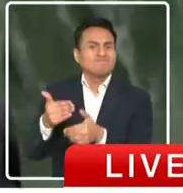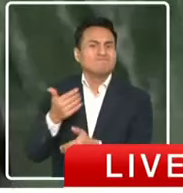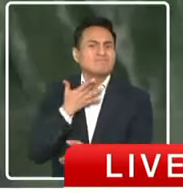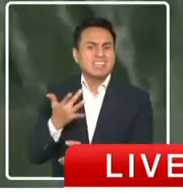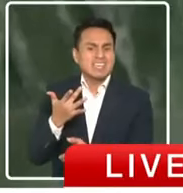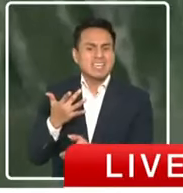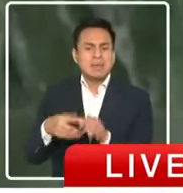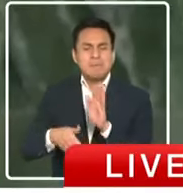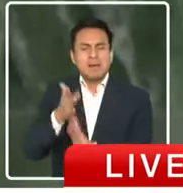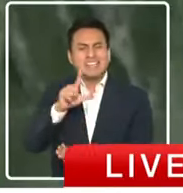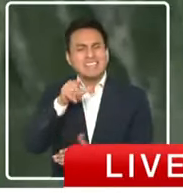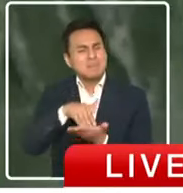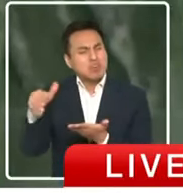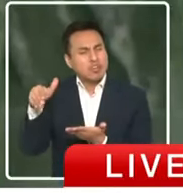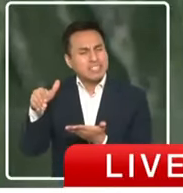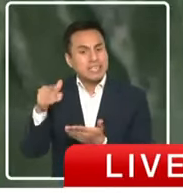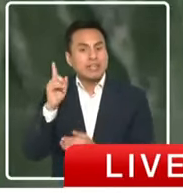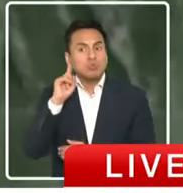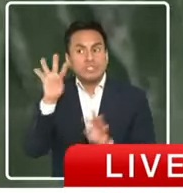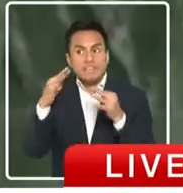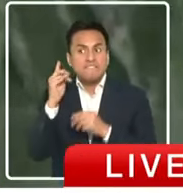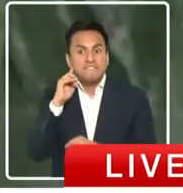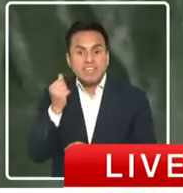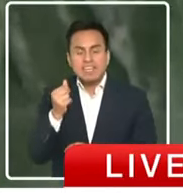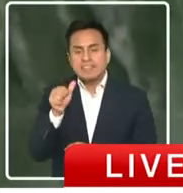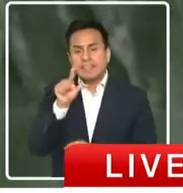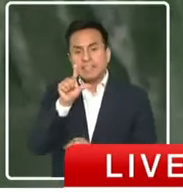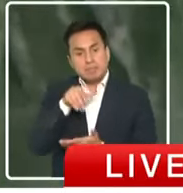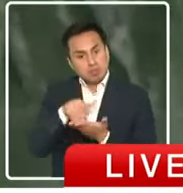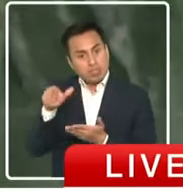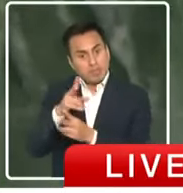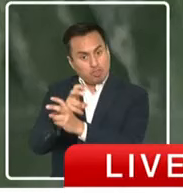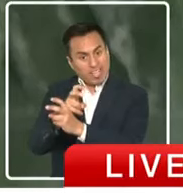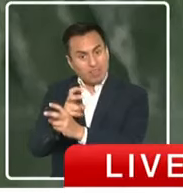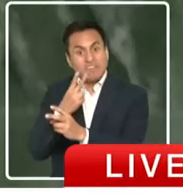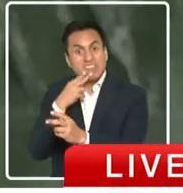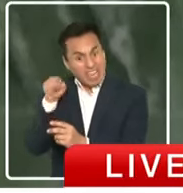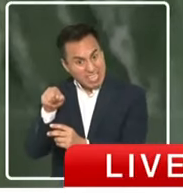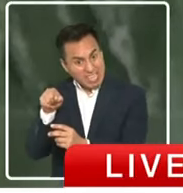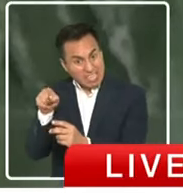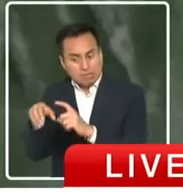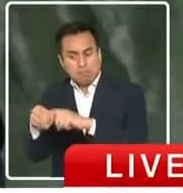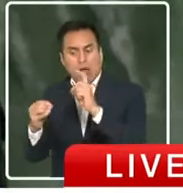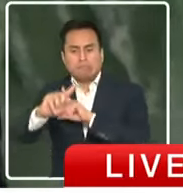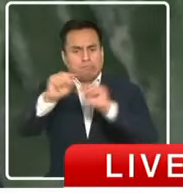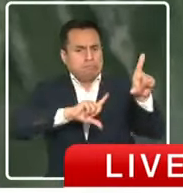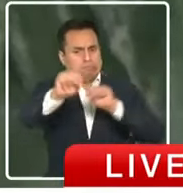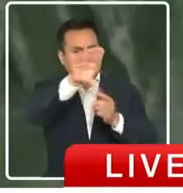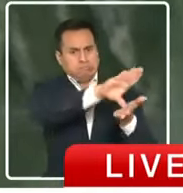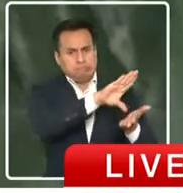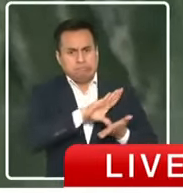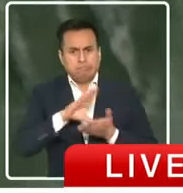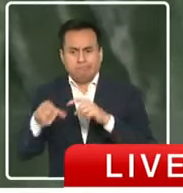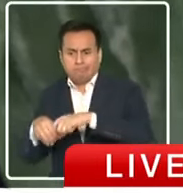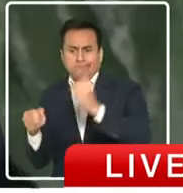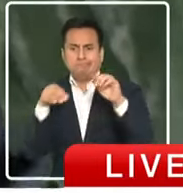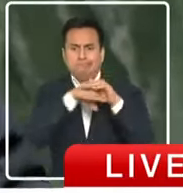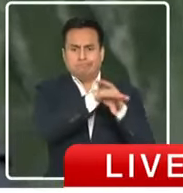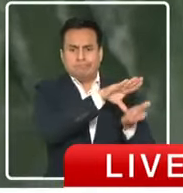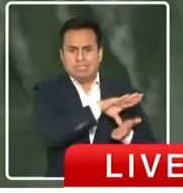a más de 7 millones, escuchan bien, 7 millones de venezolanos al exilio, a salir de su